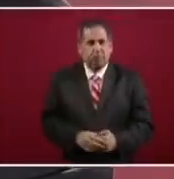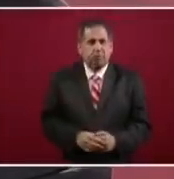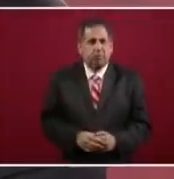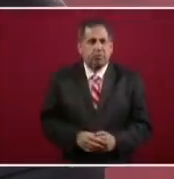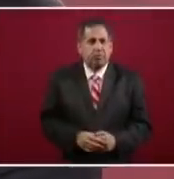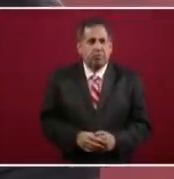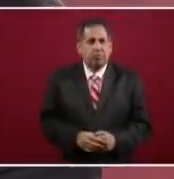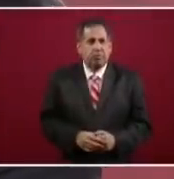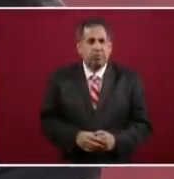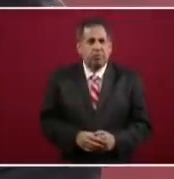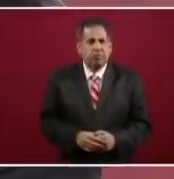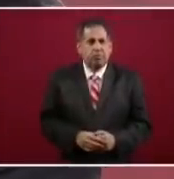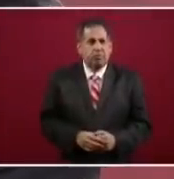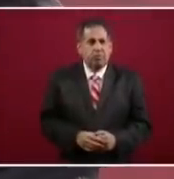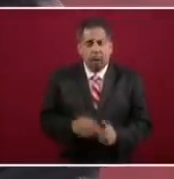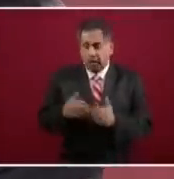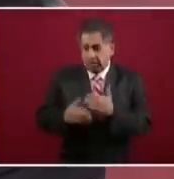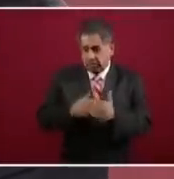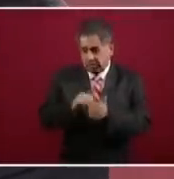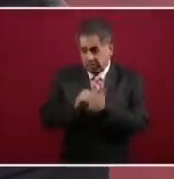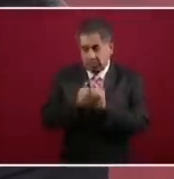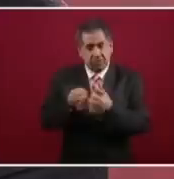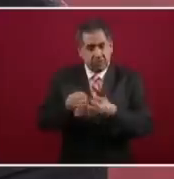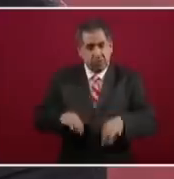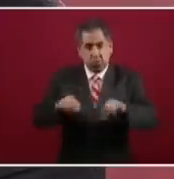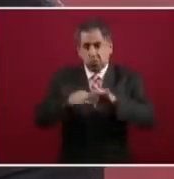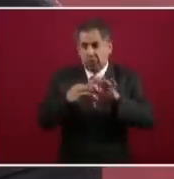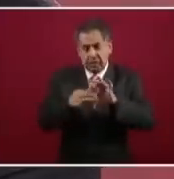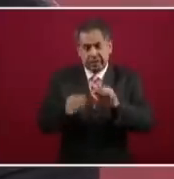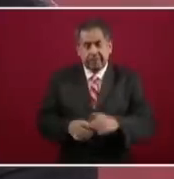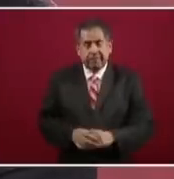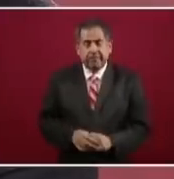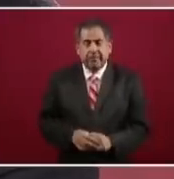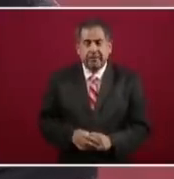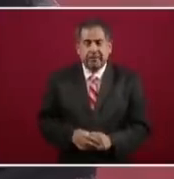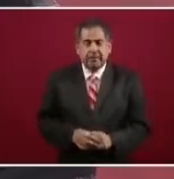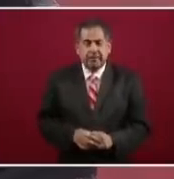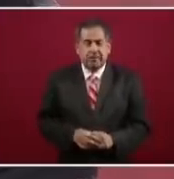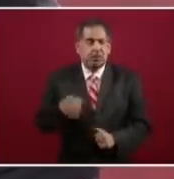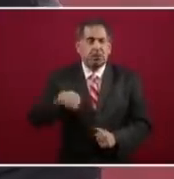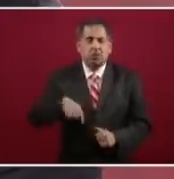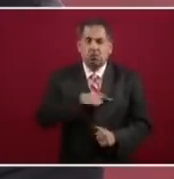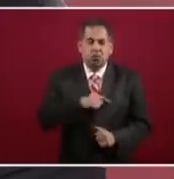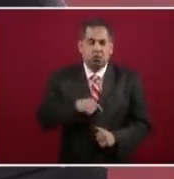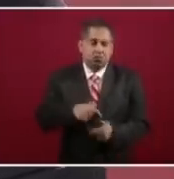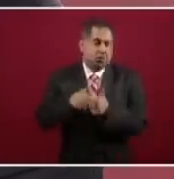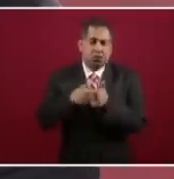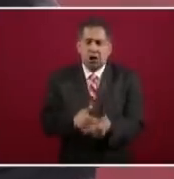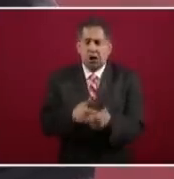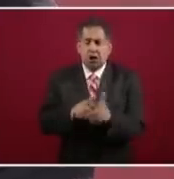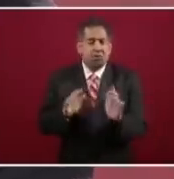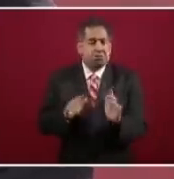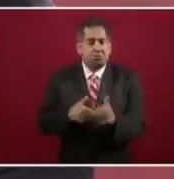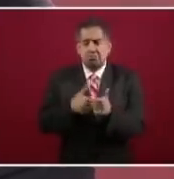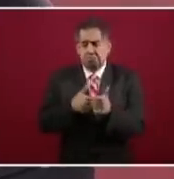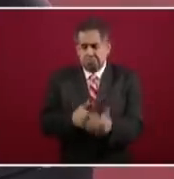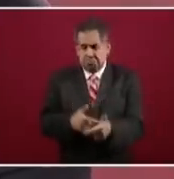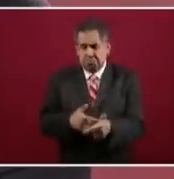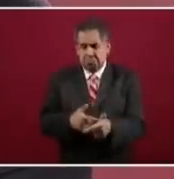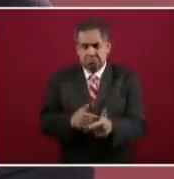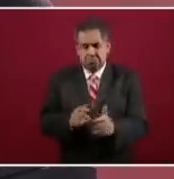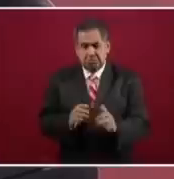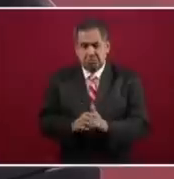son procesos por tanto y nosotros nos vamos a continuar con esa